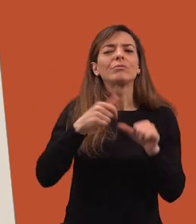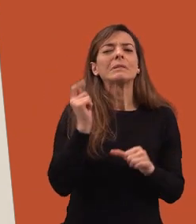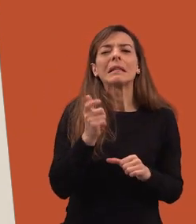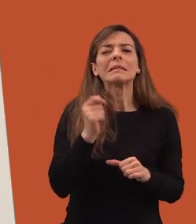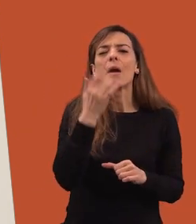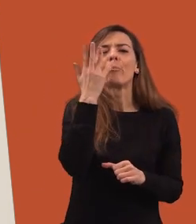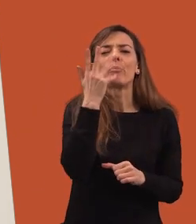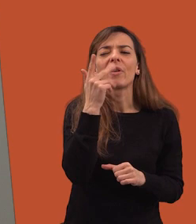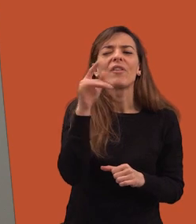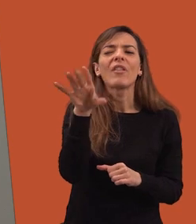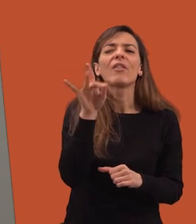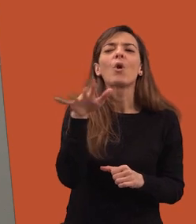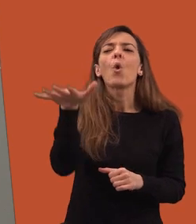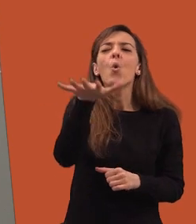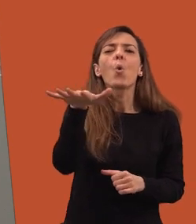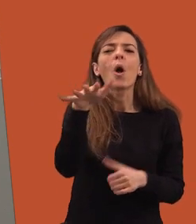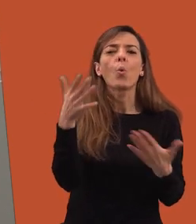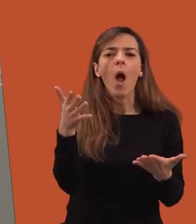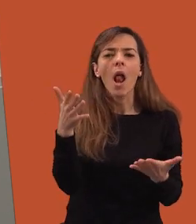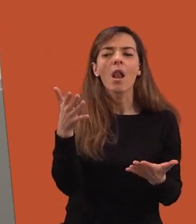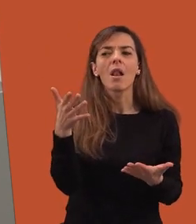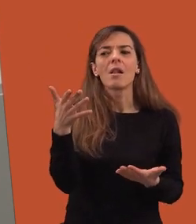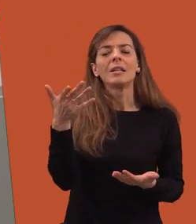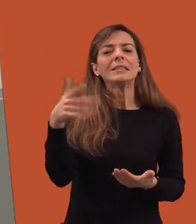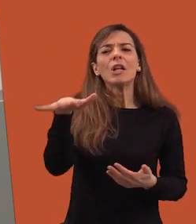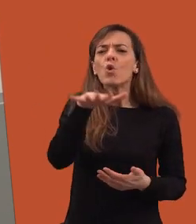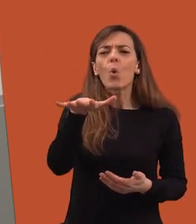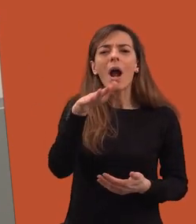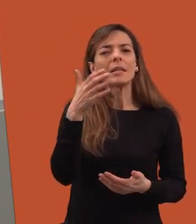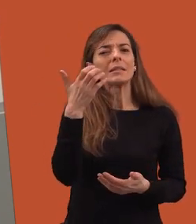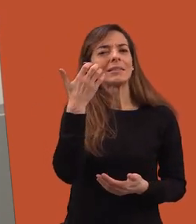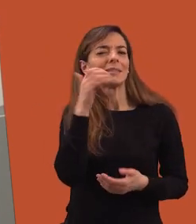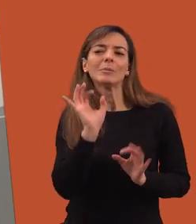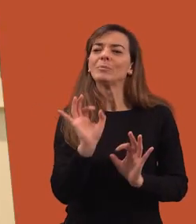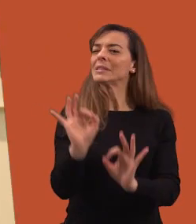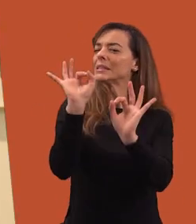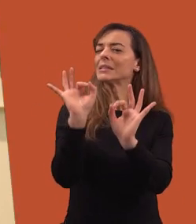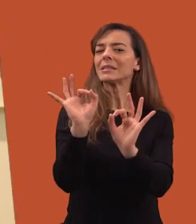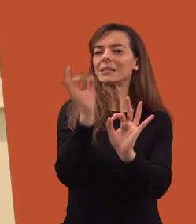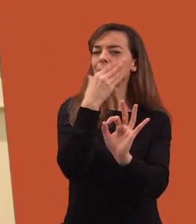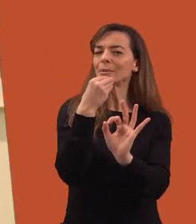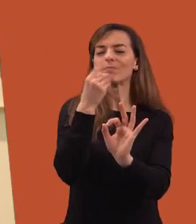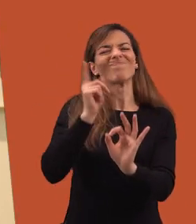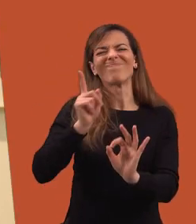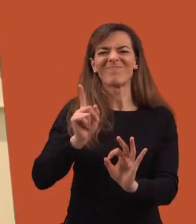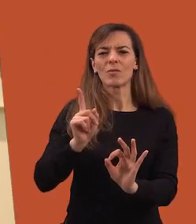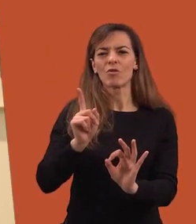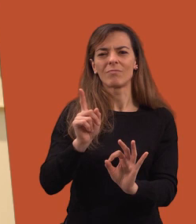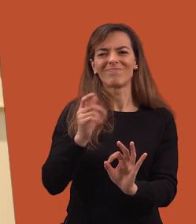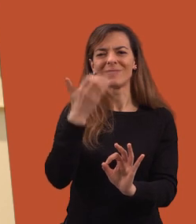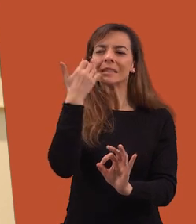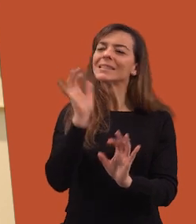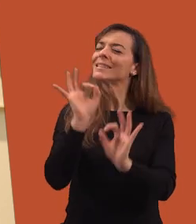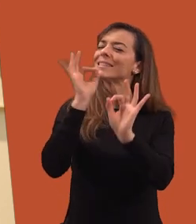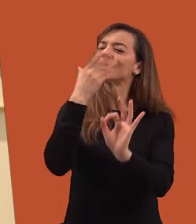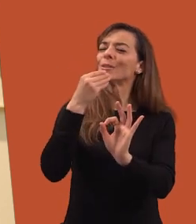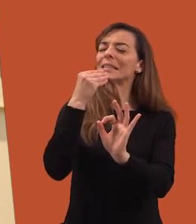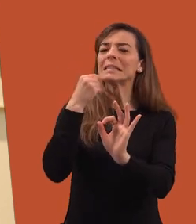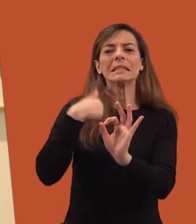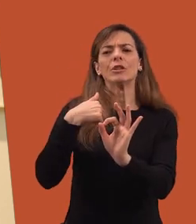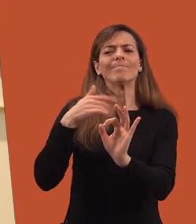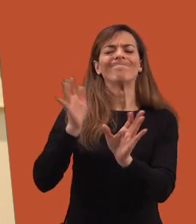que no tienen una no son excesivamente pintorescos siempre los pintores como me echa para atrás